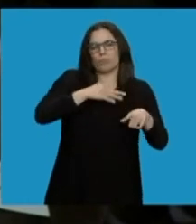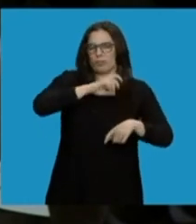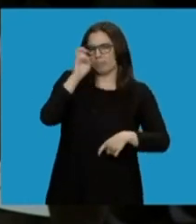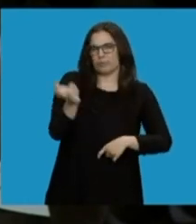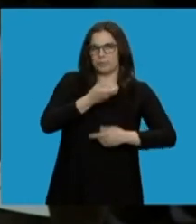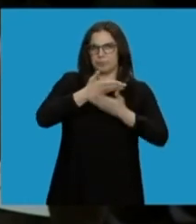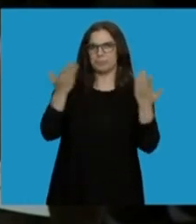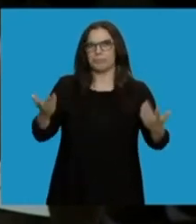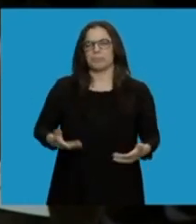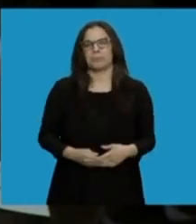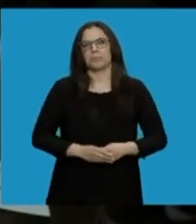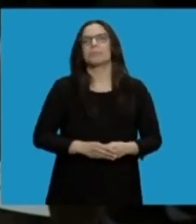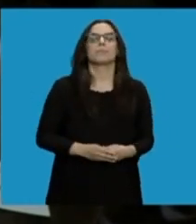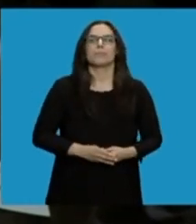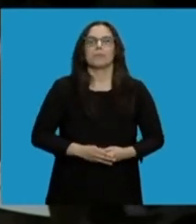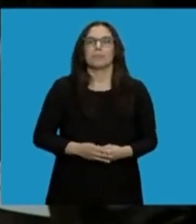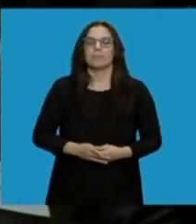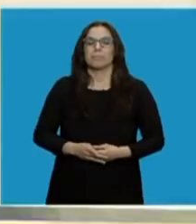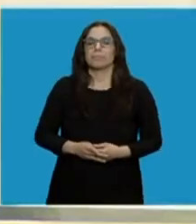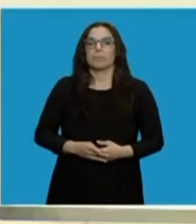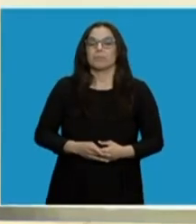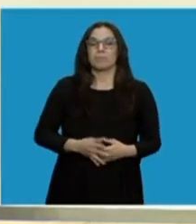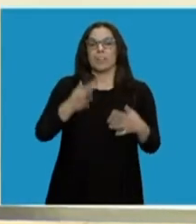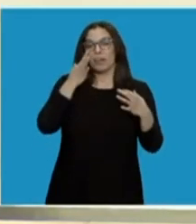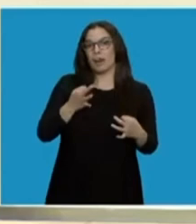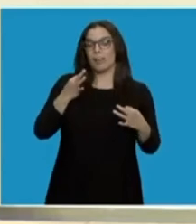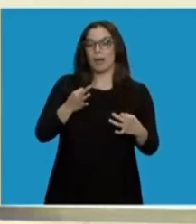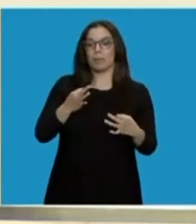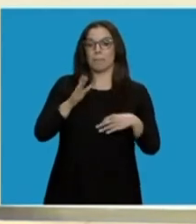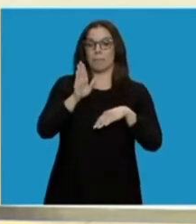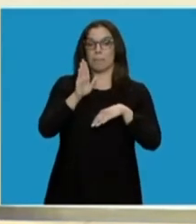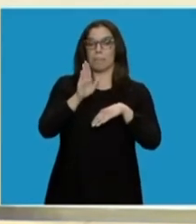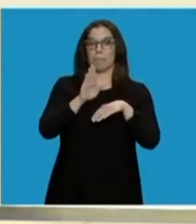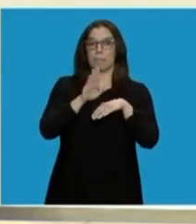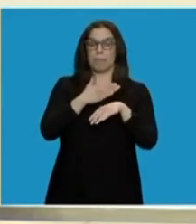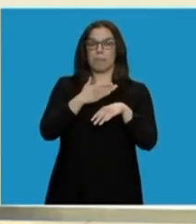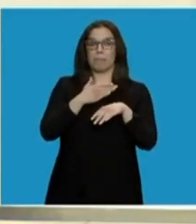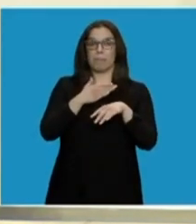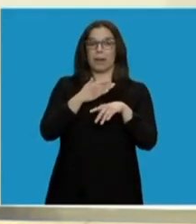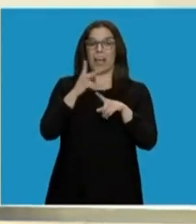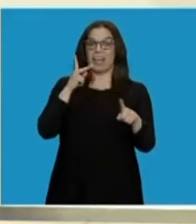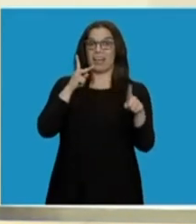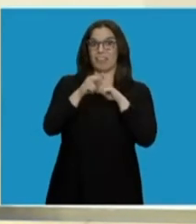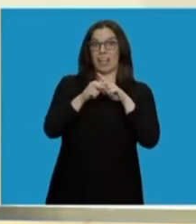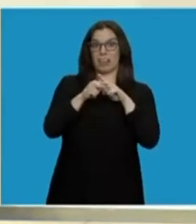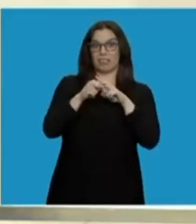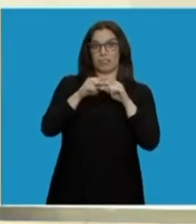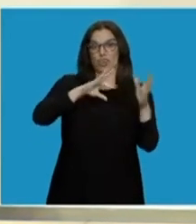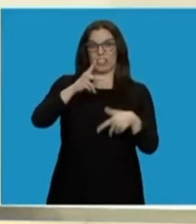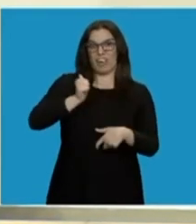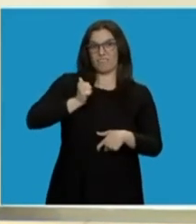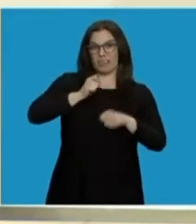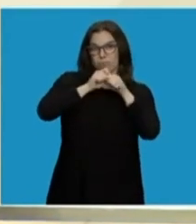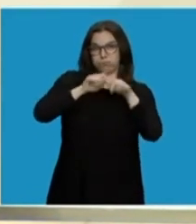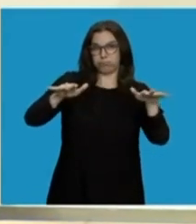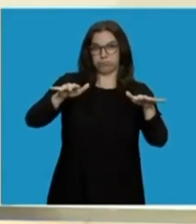cosas. ¿Cuál es la mejor vacuna que se puede hacer ante el virus de la desinformación? Pues